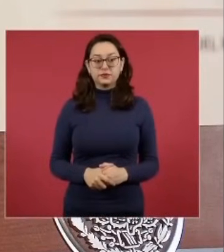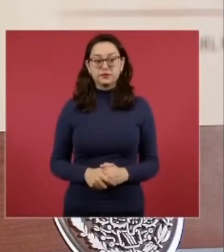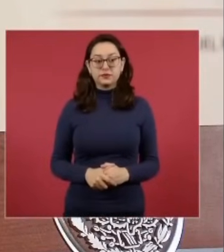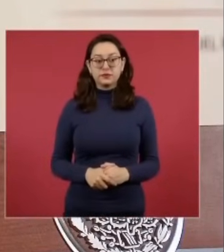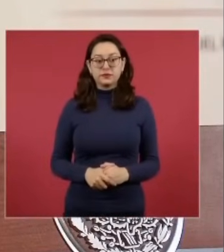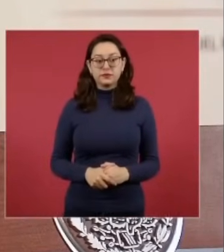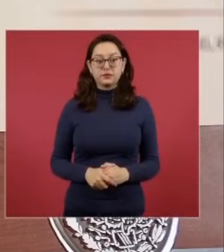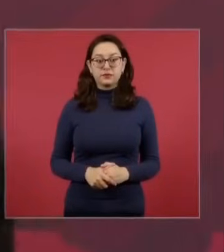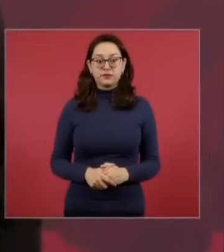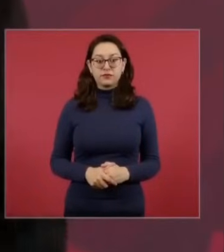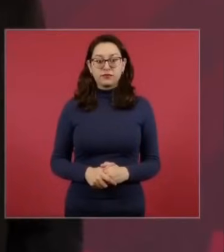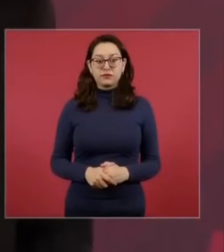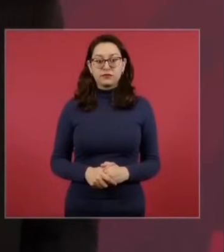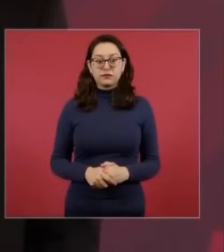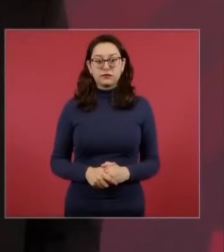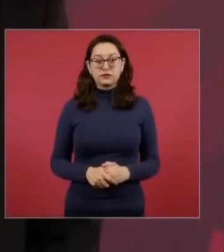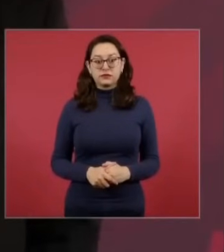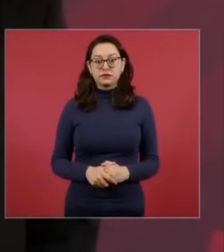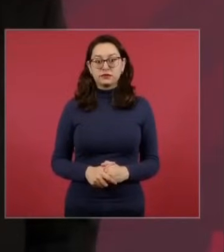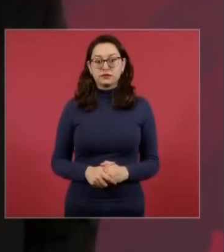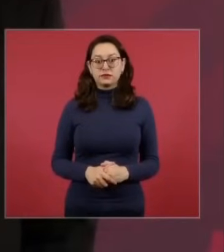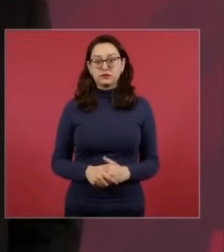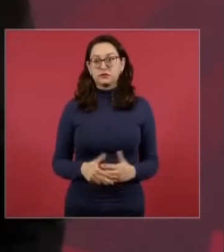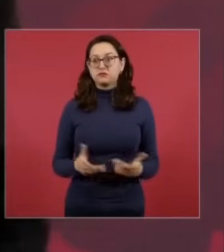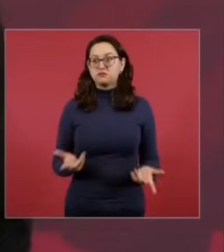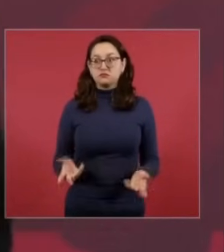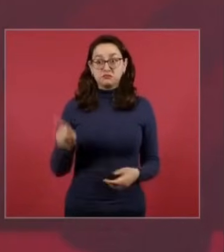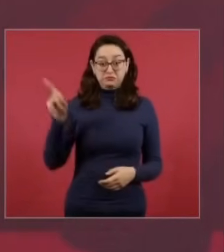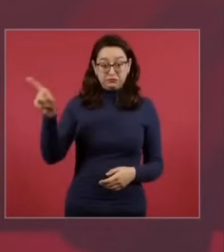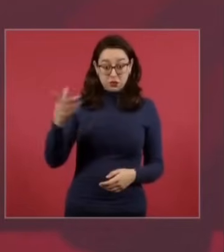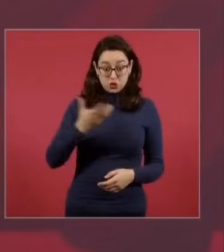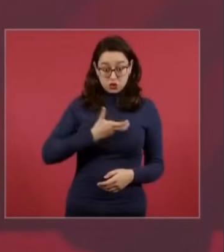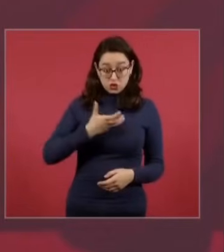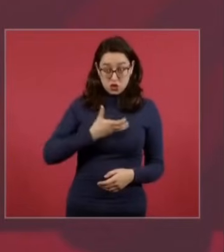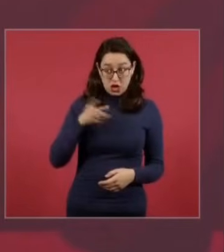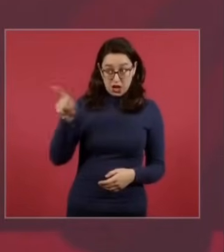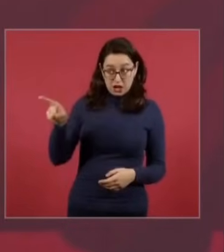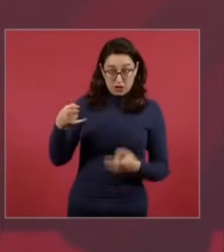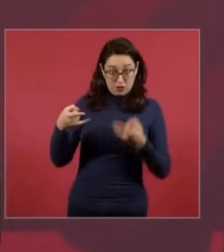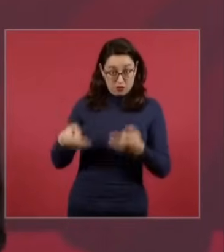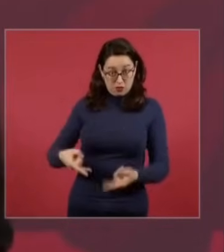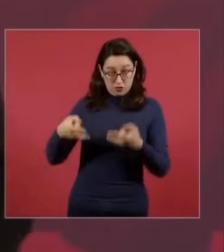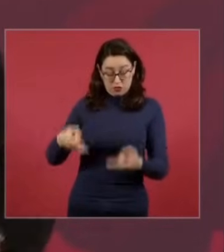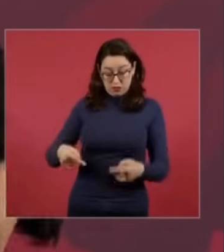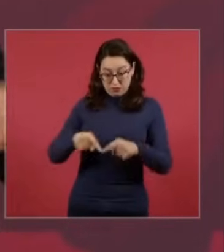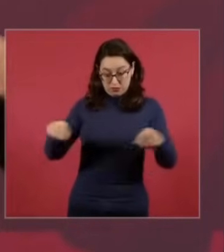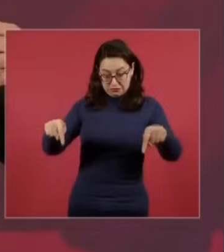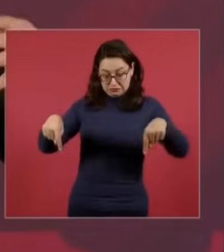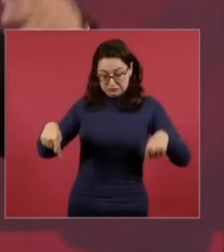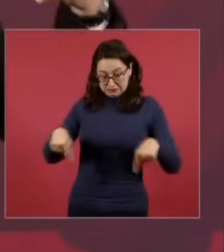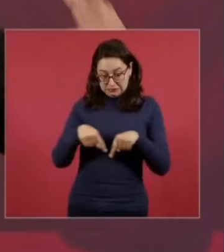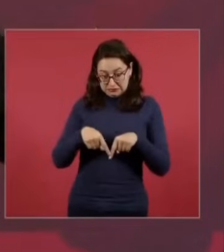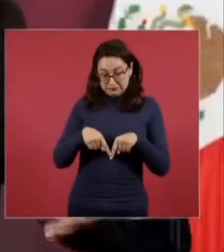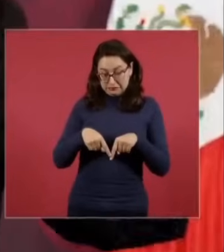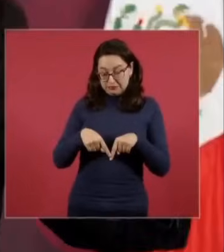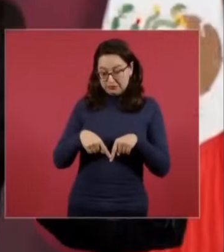con las recetas o las fórmulas ya liberadas. Yo estoy seguro de eso,